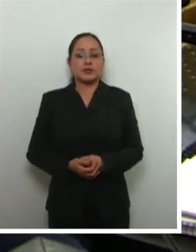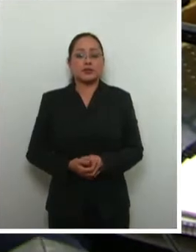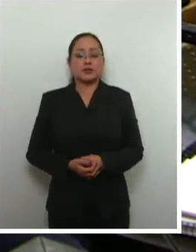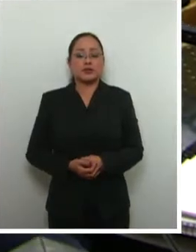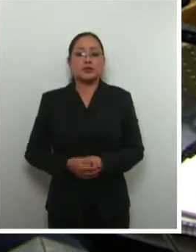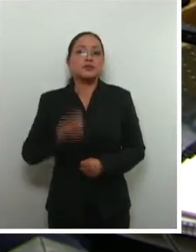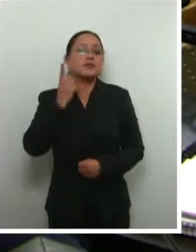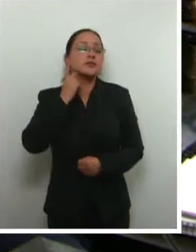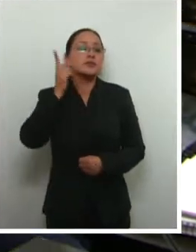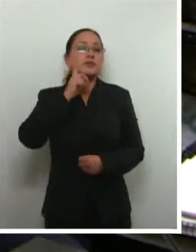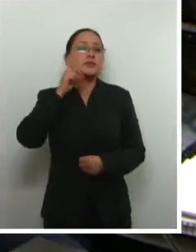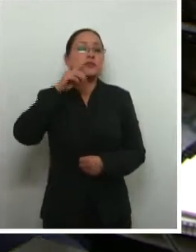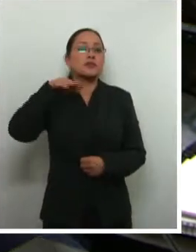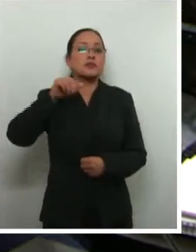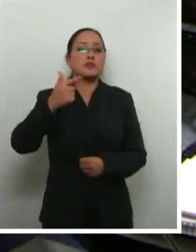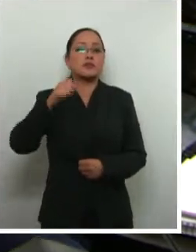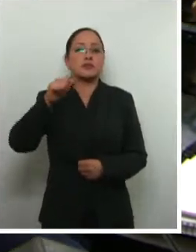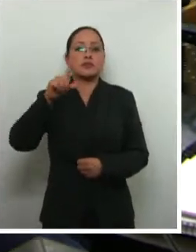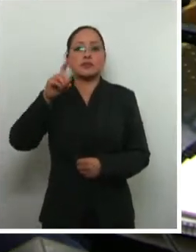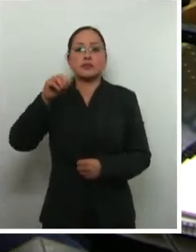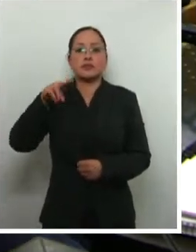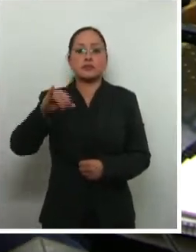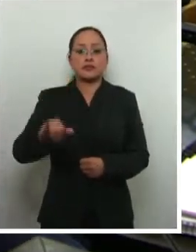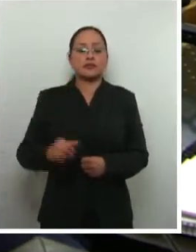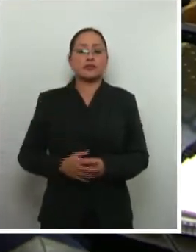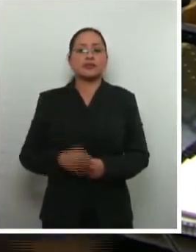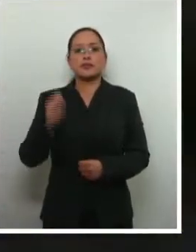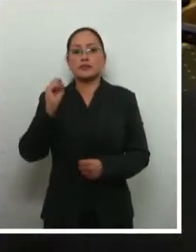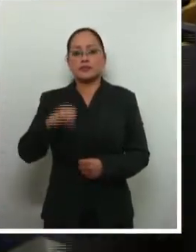La diputada Magaloni, a favor.